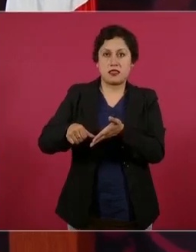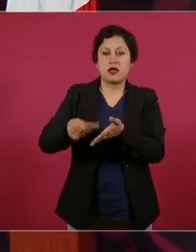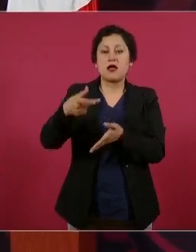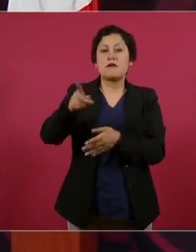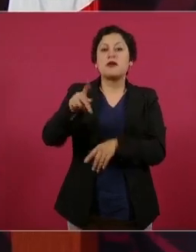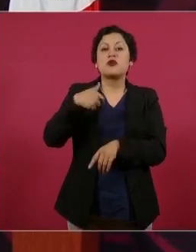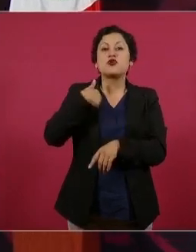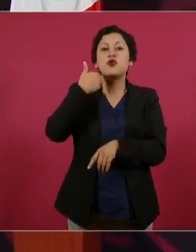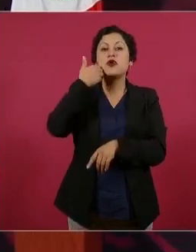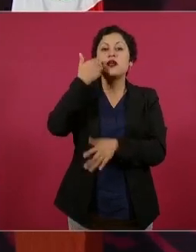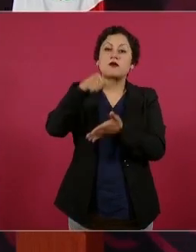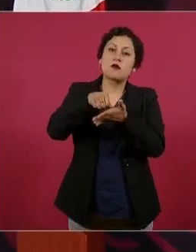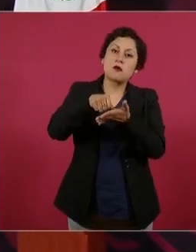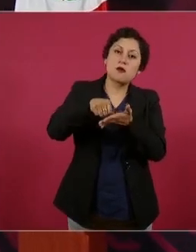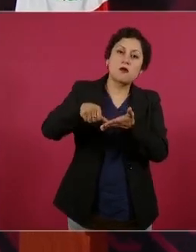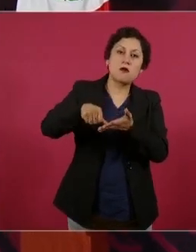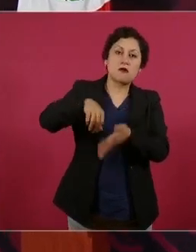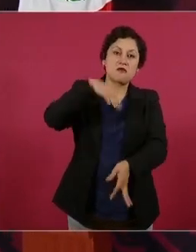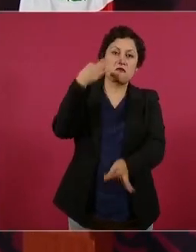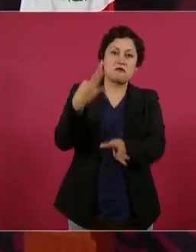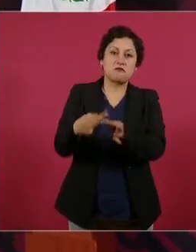definitiva,